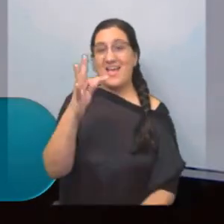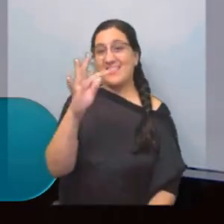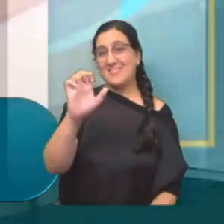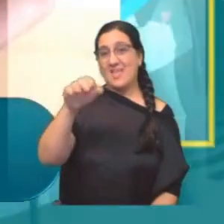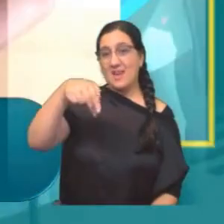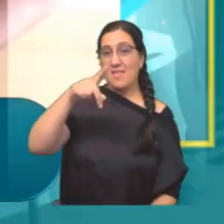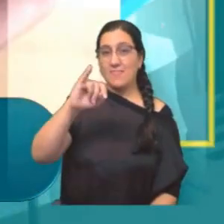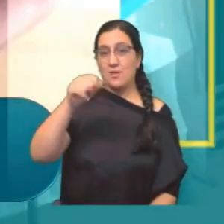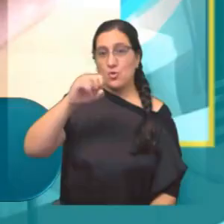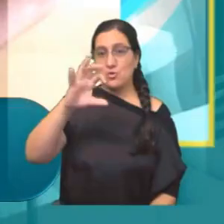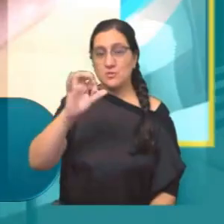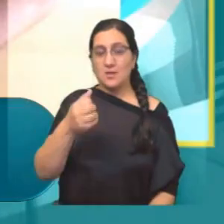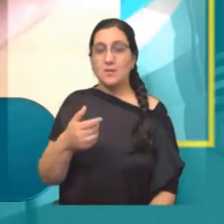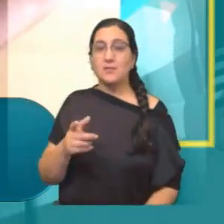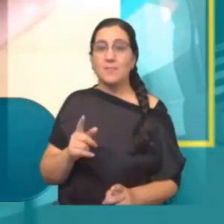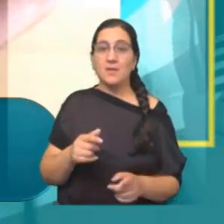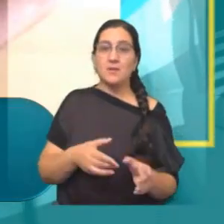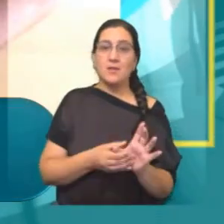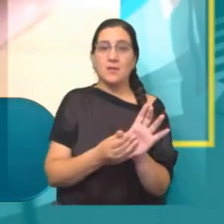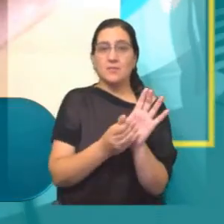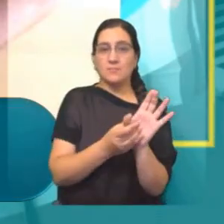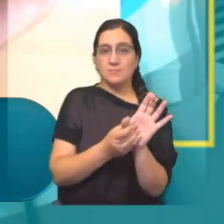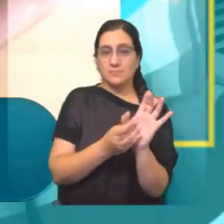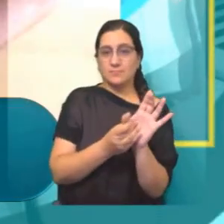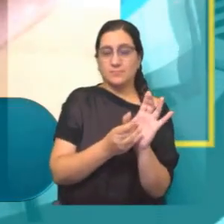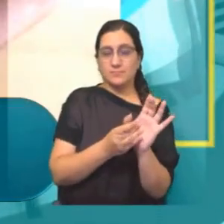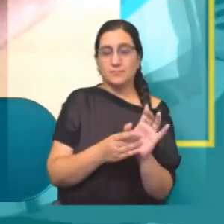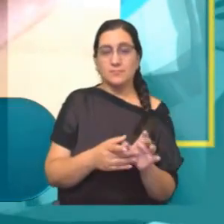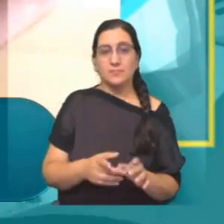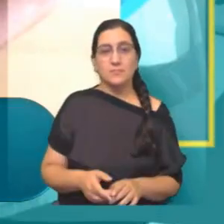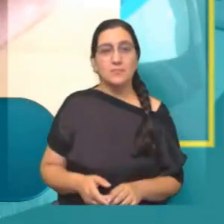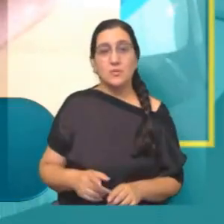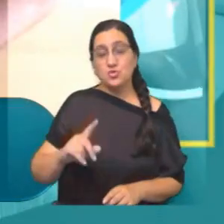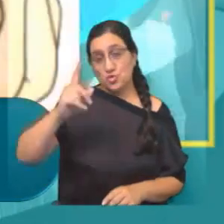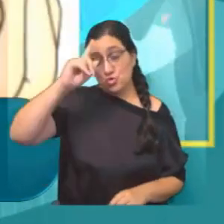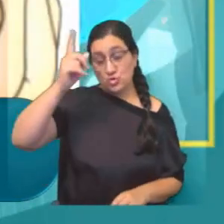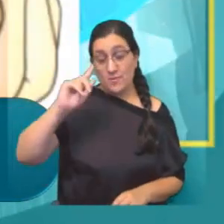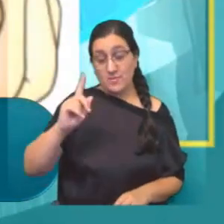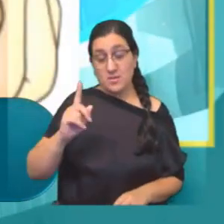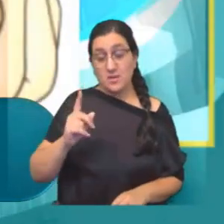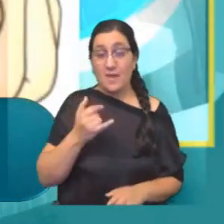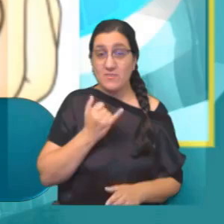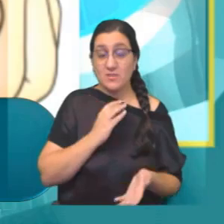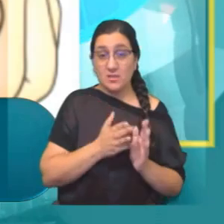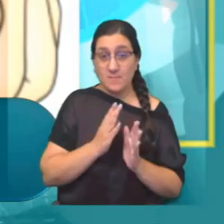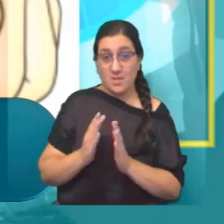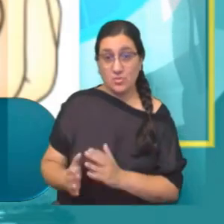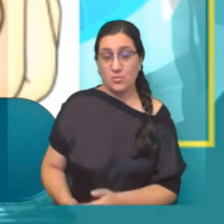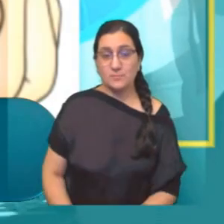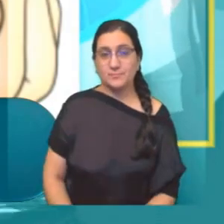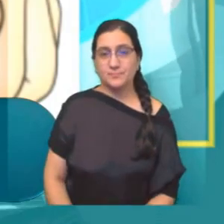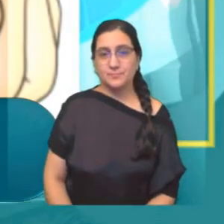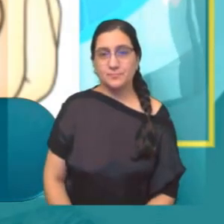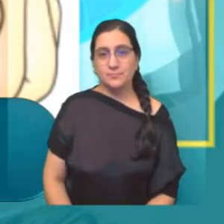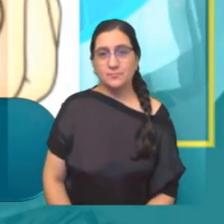otra por ahí. Algunas de esas yo conozco gente que ha tenido, ¿viste? No me parece tan raro, pero no sabía que podían tener tratamiento o que eran cosas que está bueno